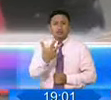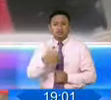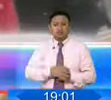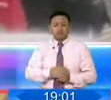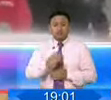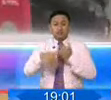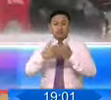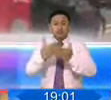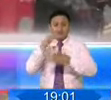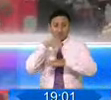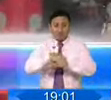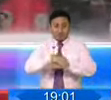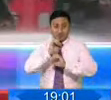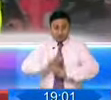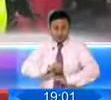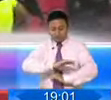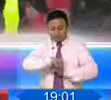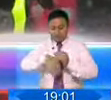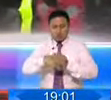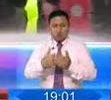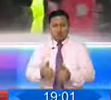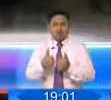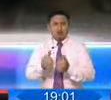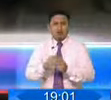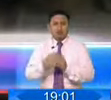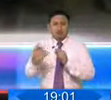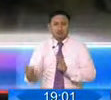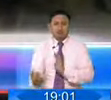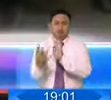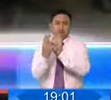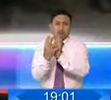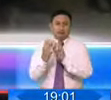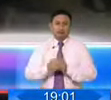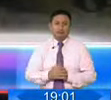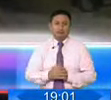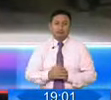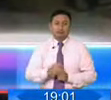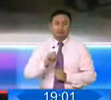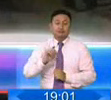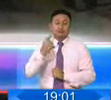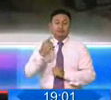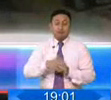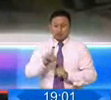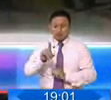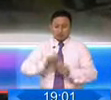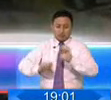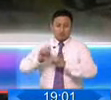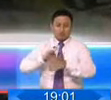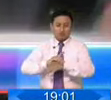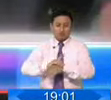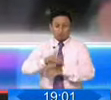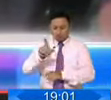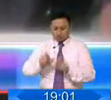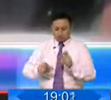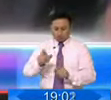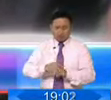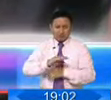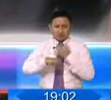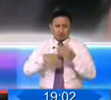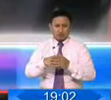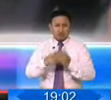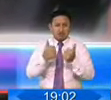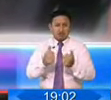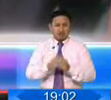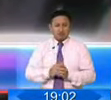Horas más tarde las cosas retornaron a la calma, volvieron a unirse en la primera evaluación médica para tranquilidad de todos.